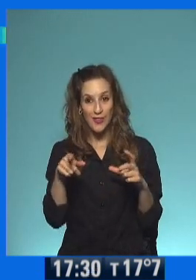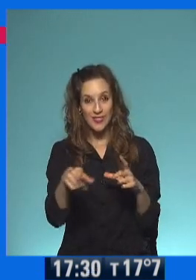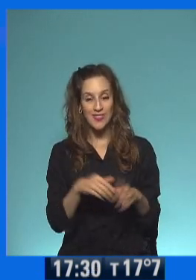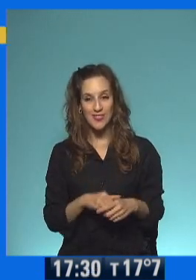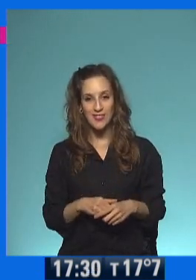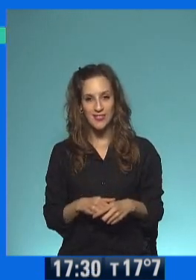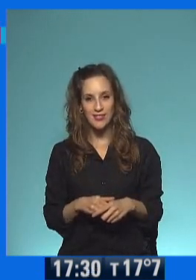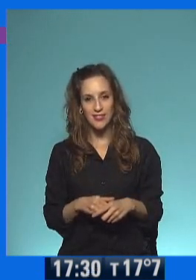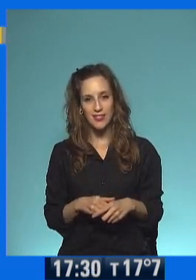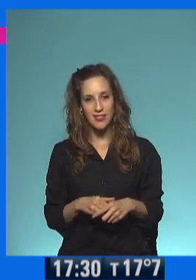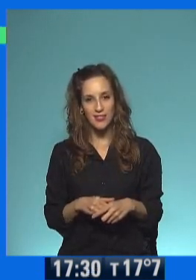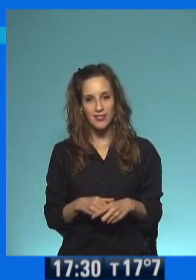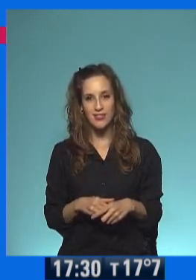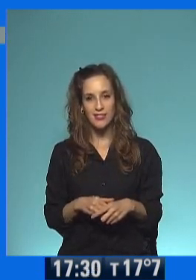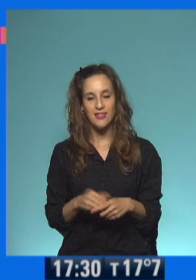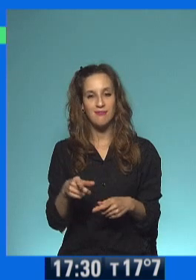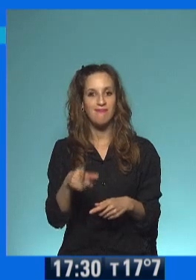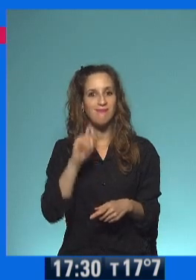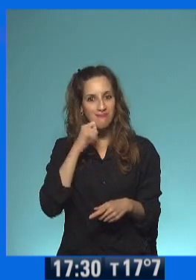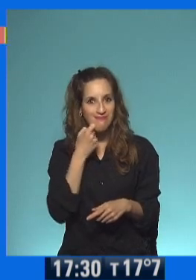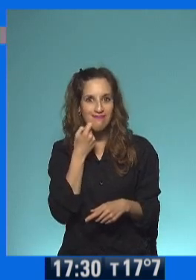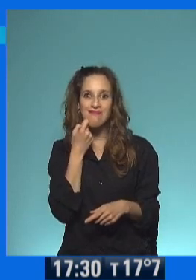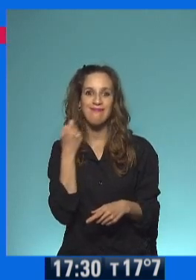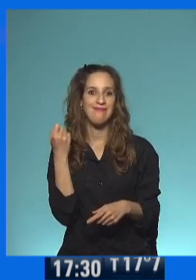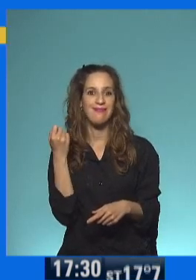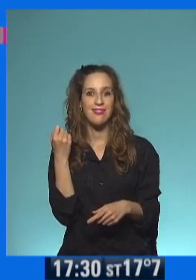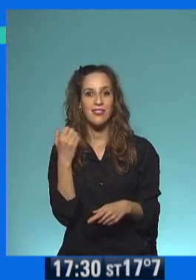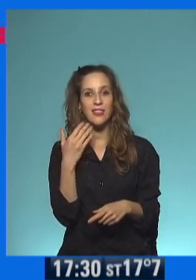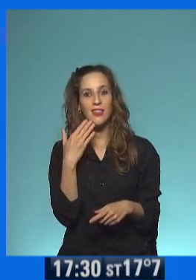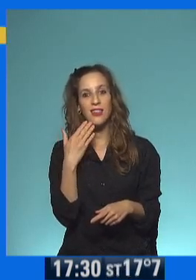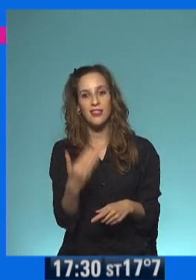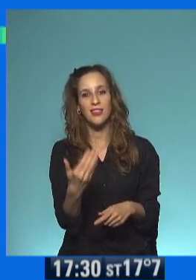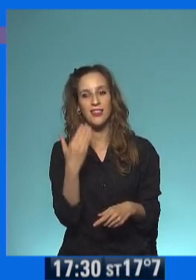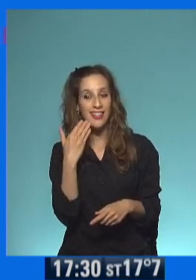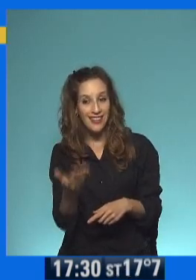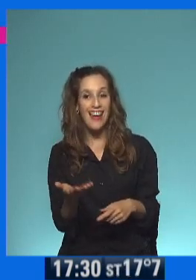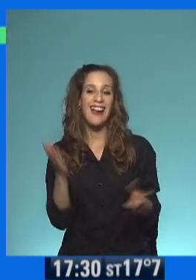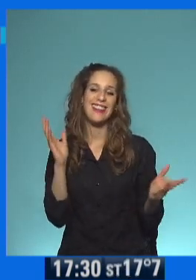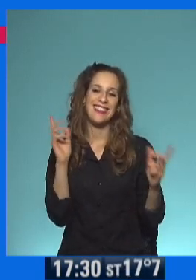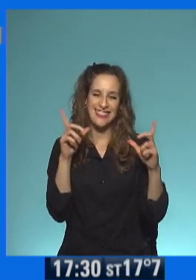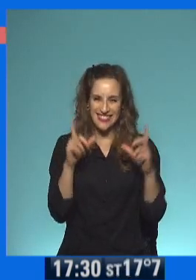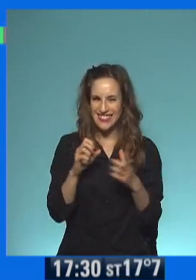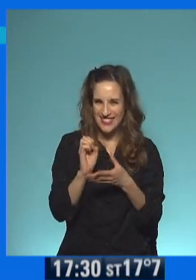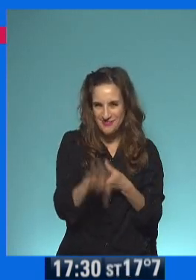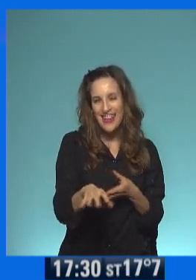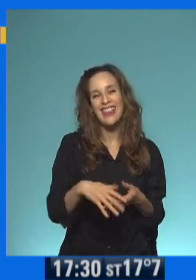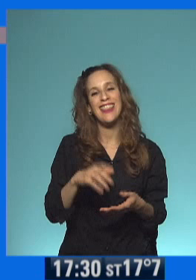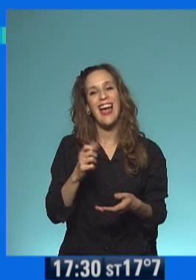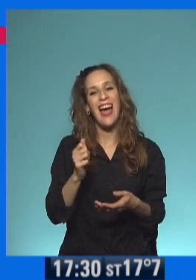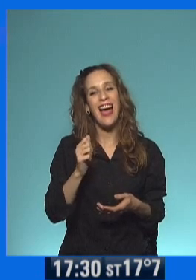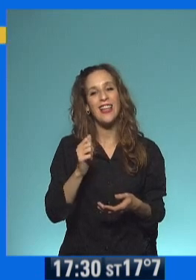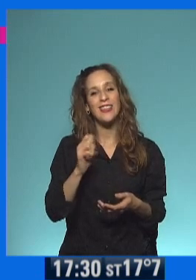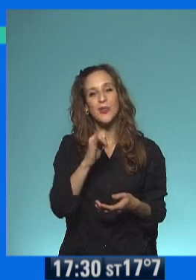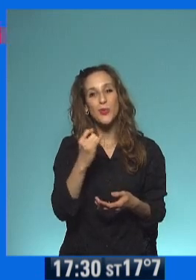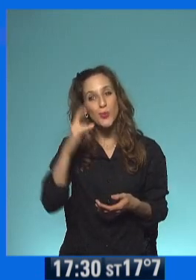qué lindo! Gracias. ¿Qué? ¿Cómo Señor Azucena. Ro, te dibujaron. Azucena. Gracias, Azucena. Y qué hermoso qué